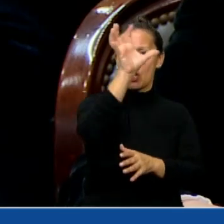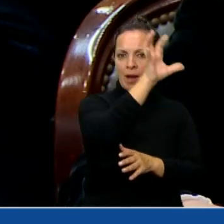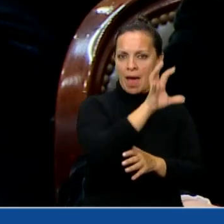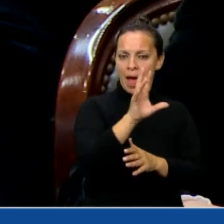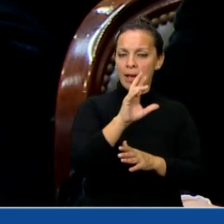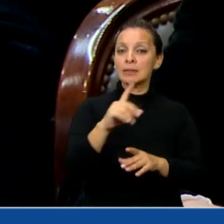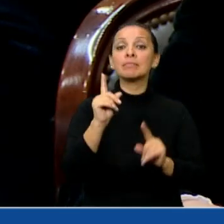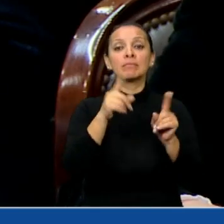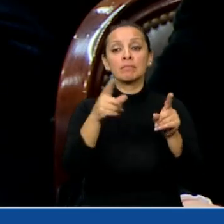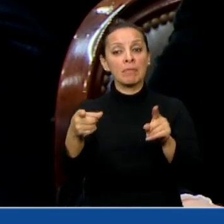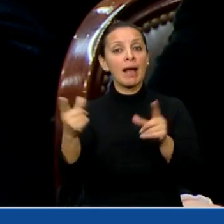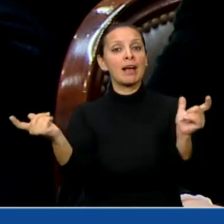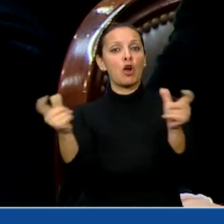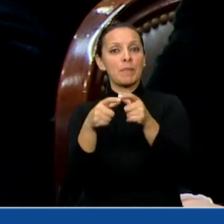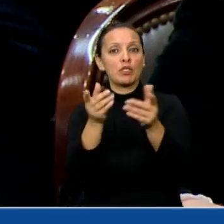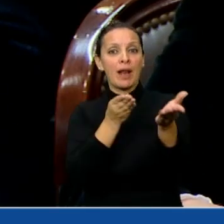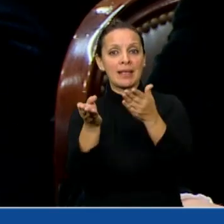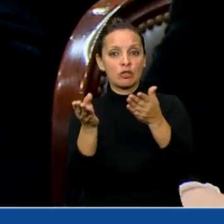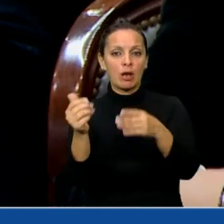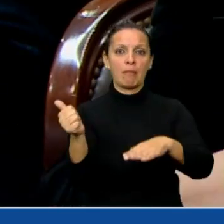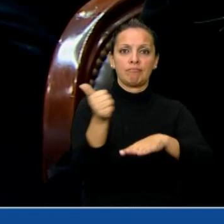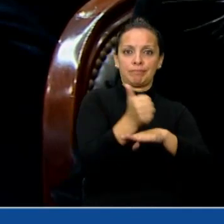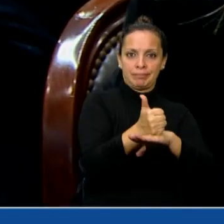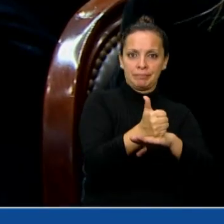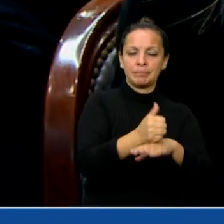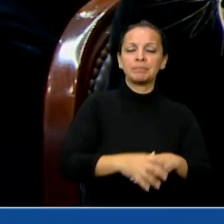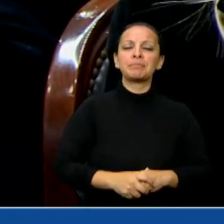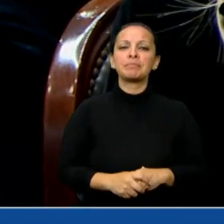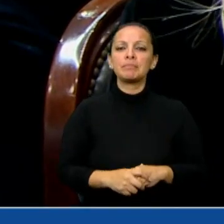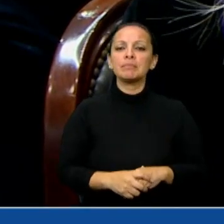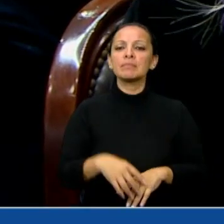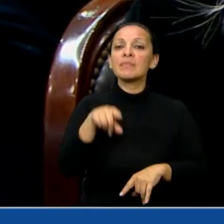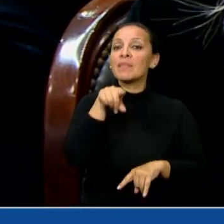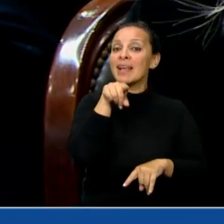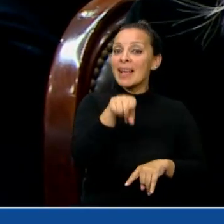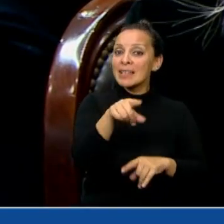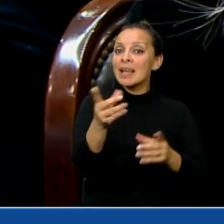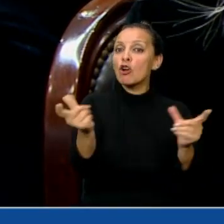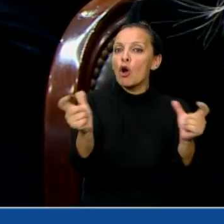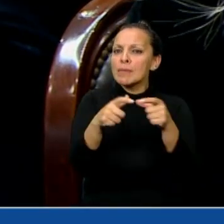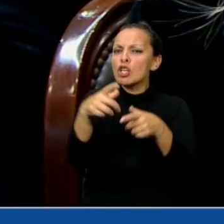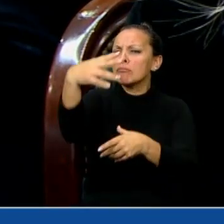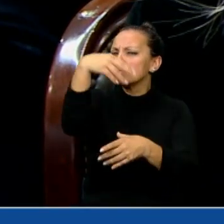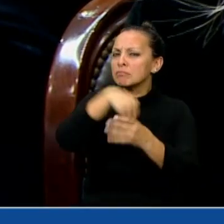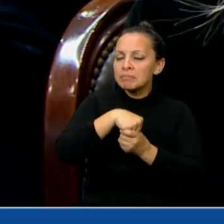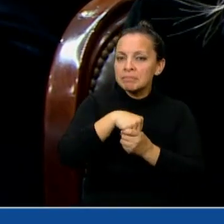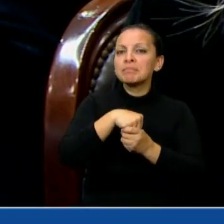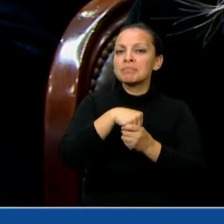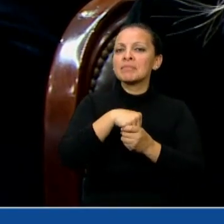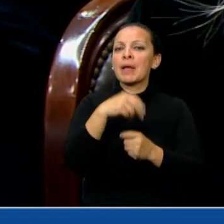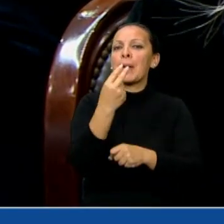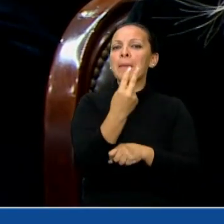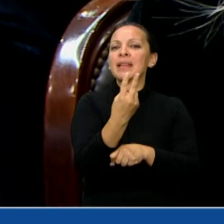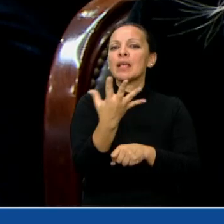de la Comisión Asesora. Dicha comisión se encuentra integrada por las